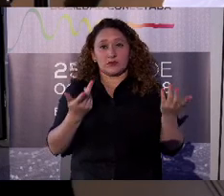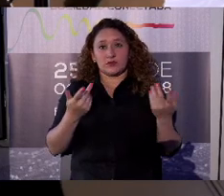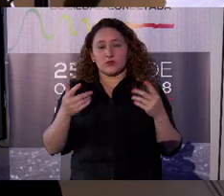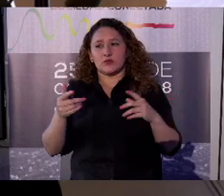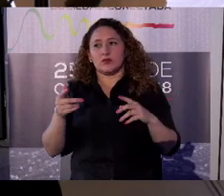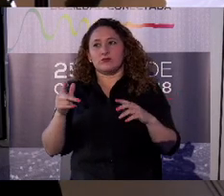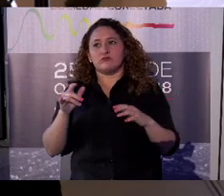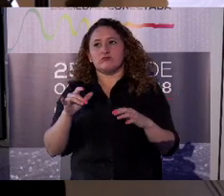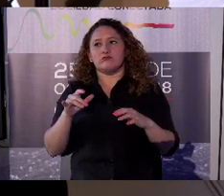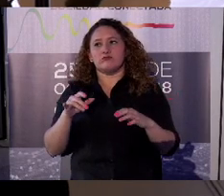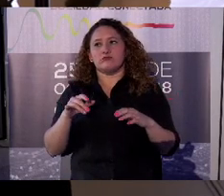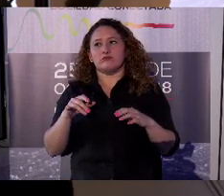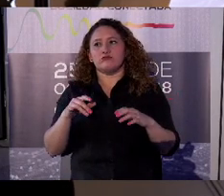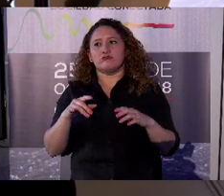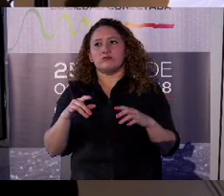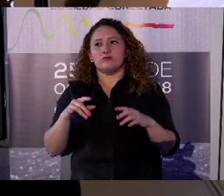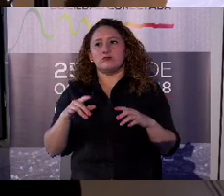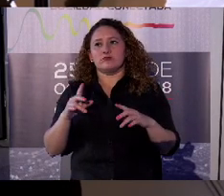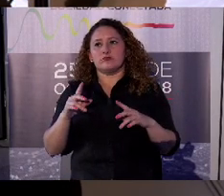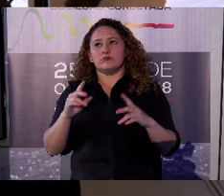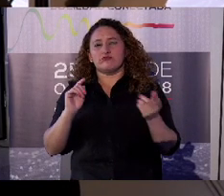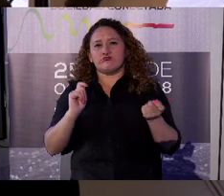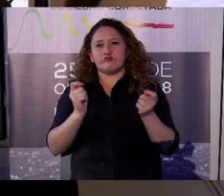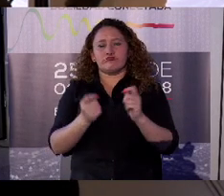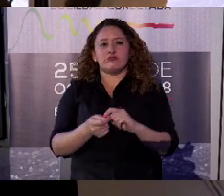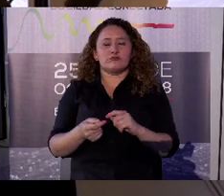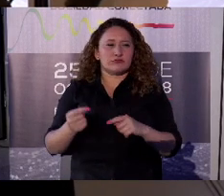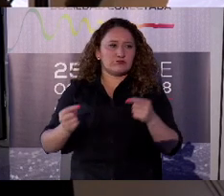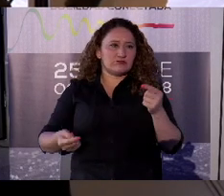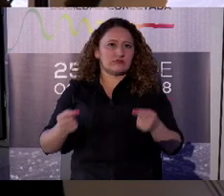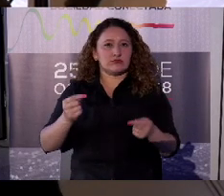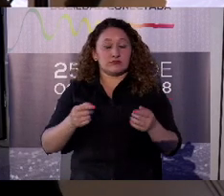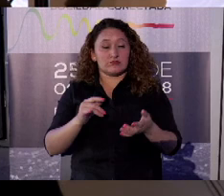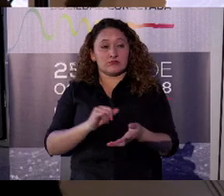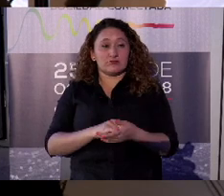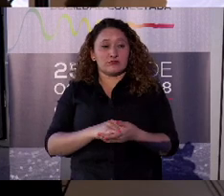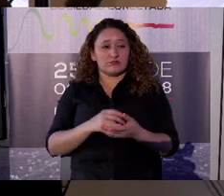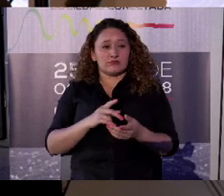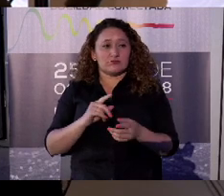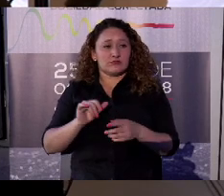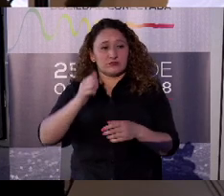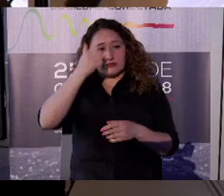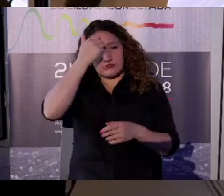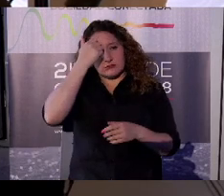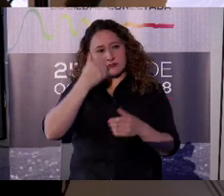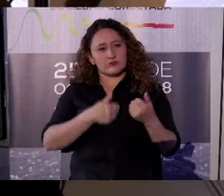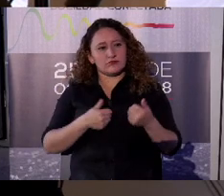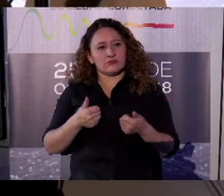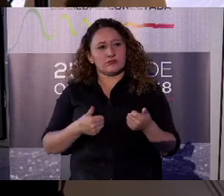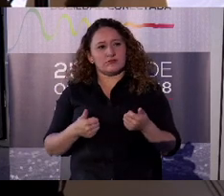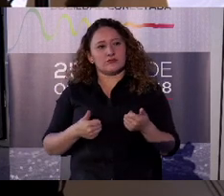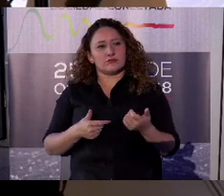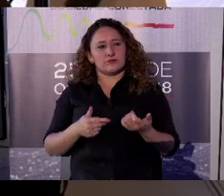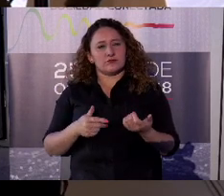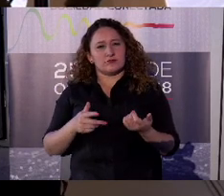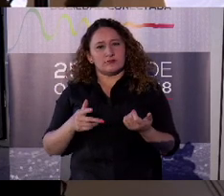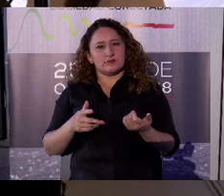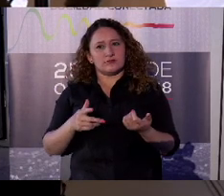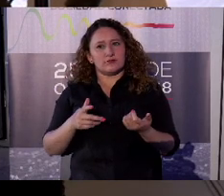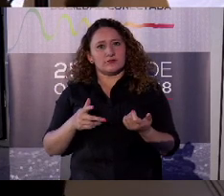como consecuencia de la convergencia. Entonces, un elemento central en la discusión de política pública es qué